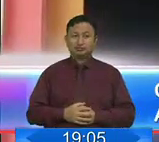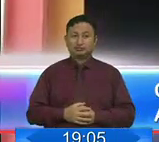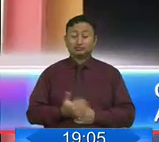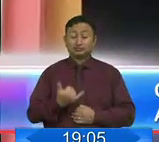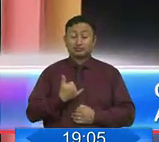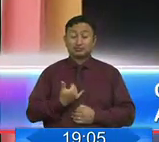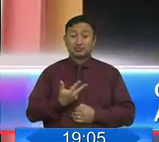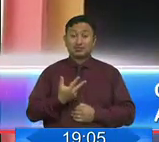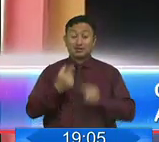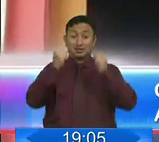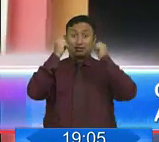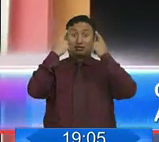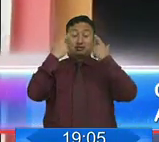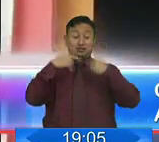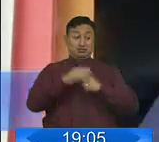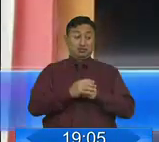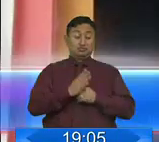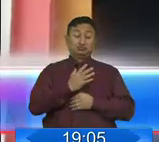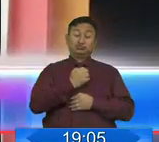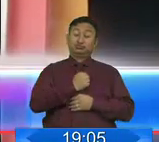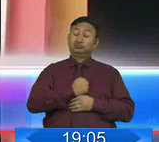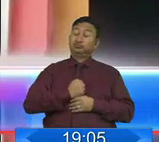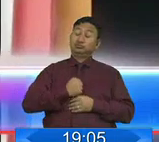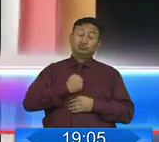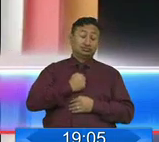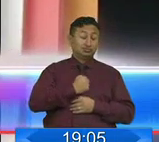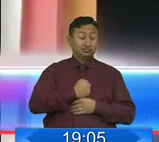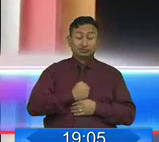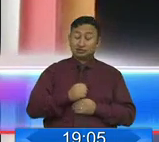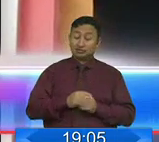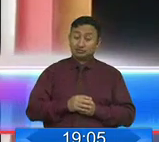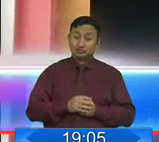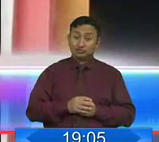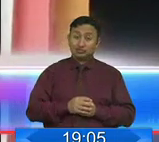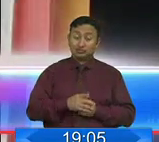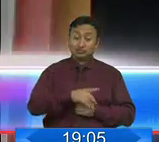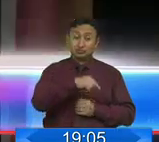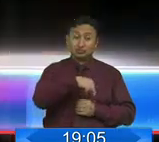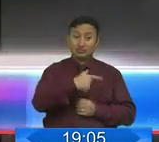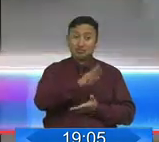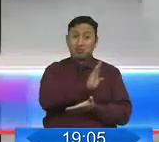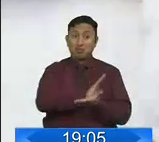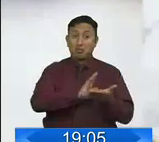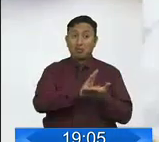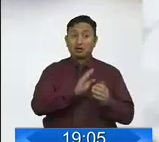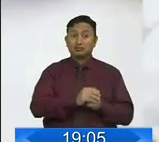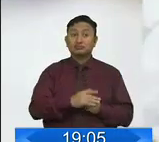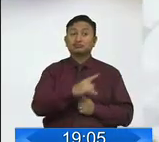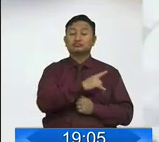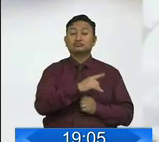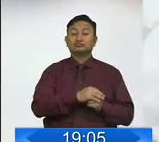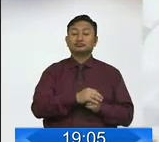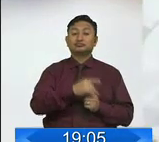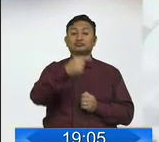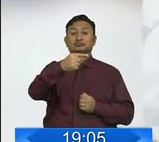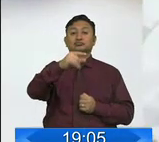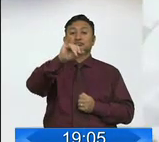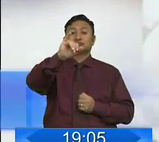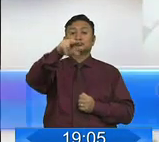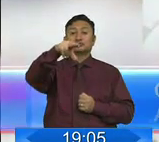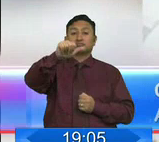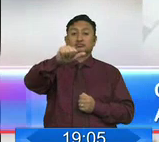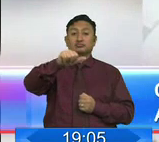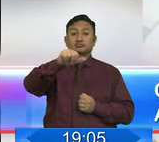esta noticia lamentable que desde aquí nuestro barrio, ¿no? La víctima es la señora Gina Lucía Alvarado Rivas,